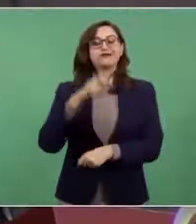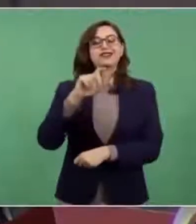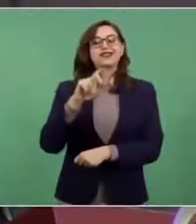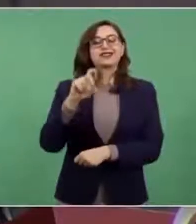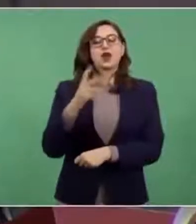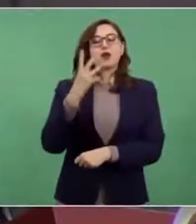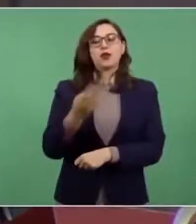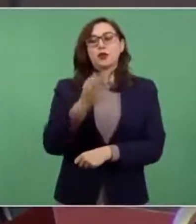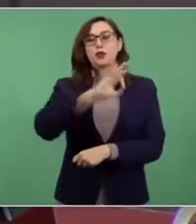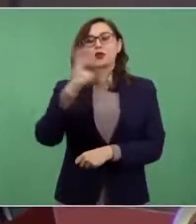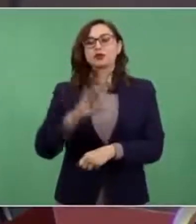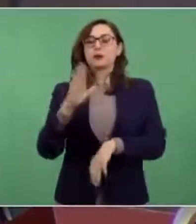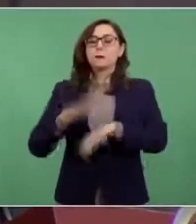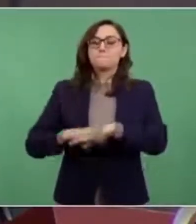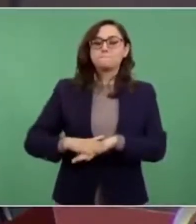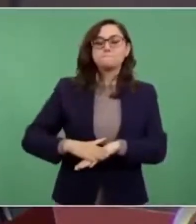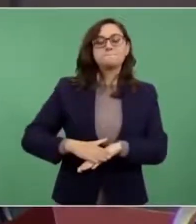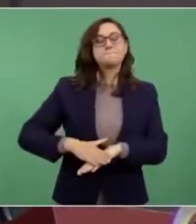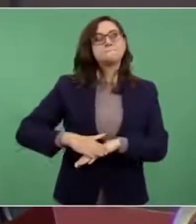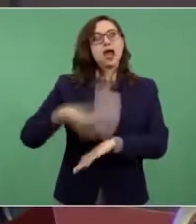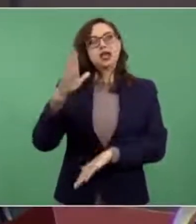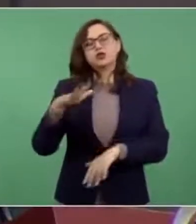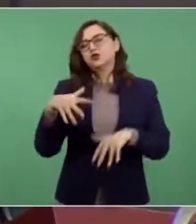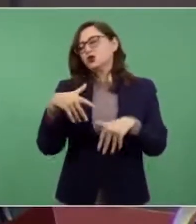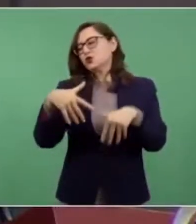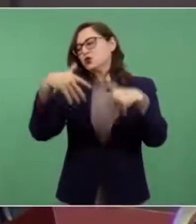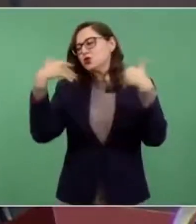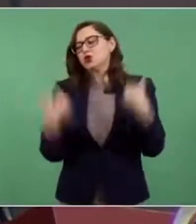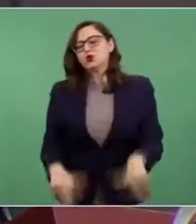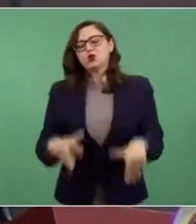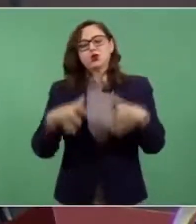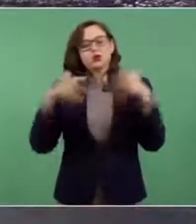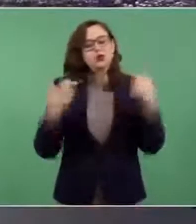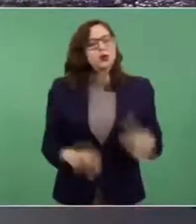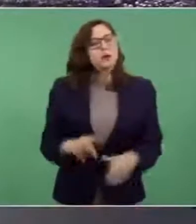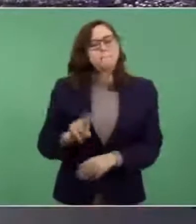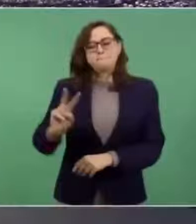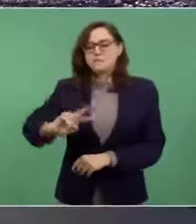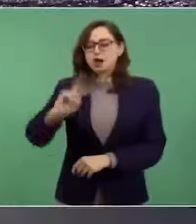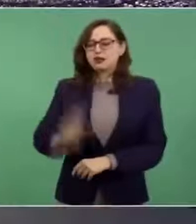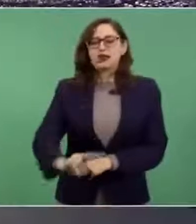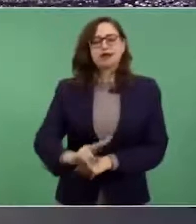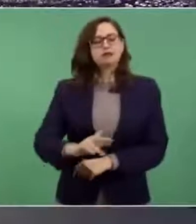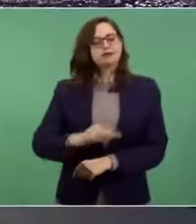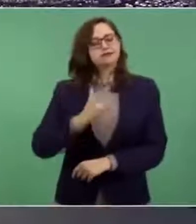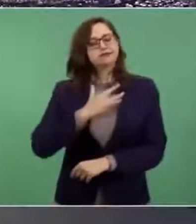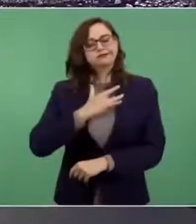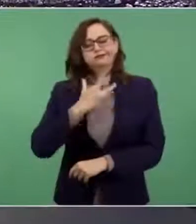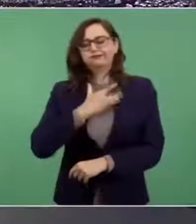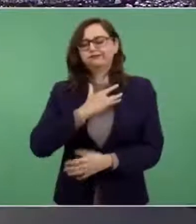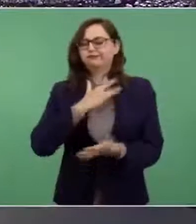récord histórico. Gracias de todo corazón.